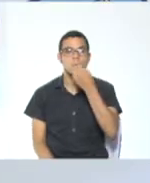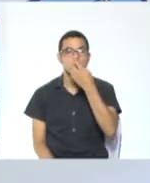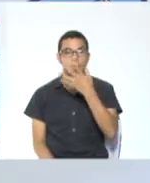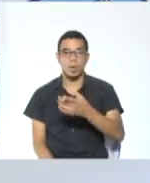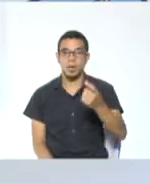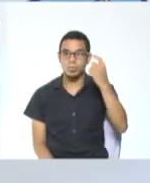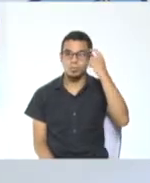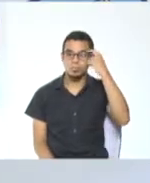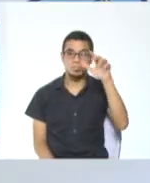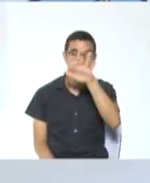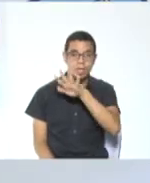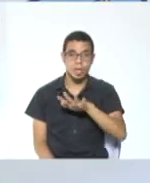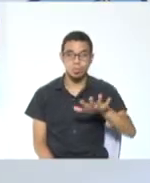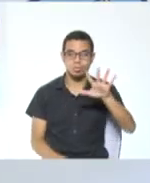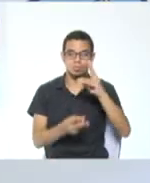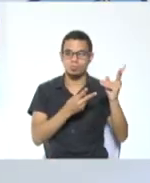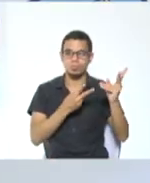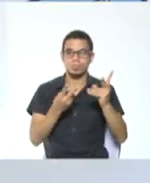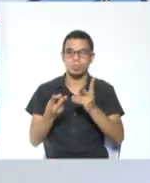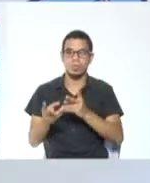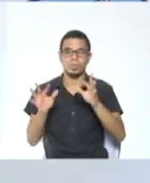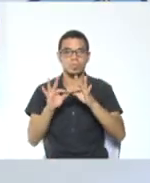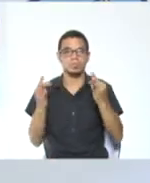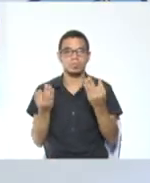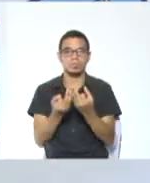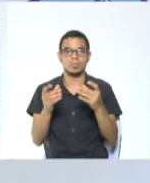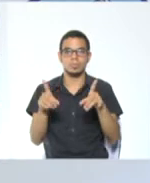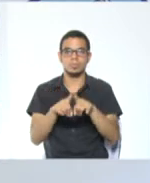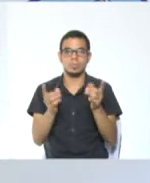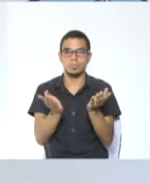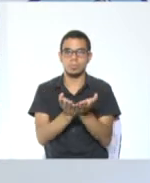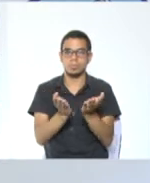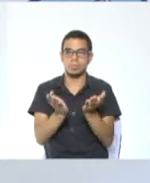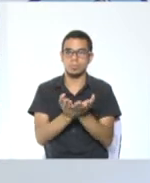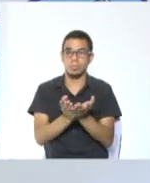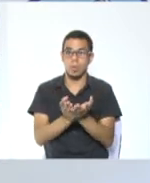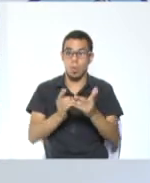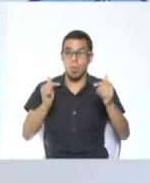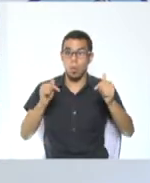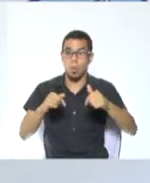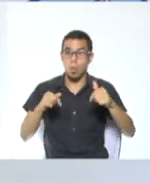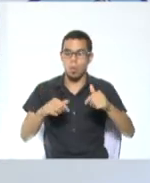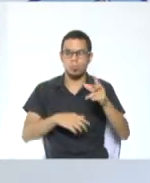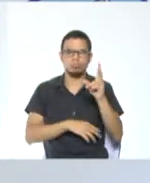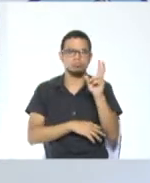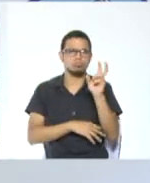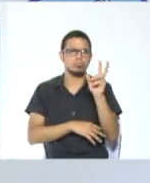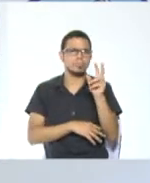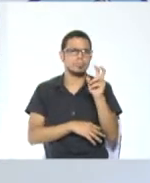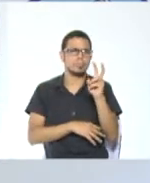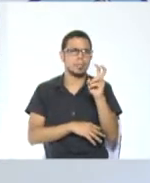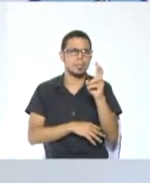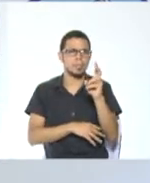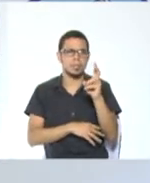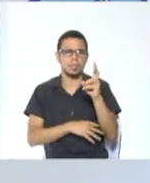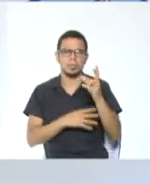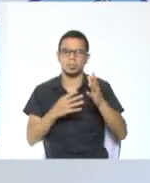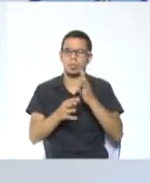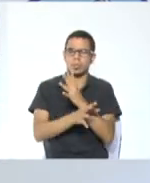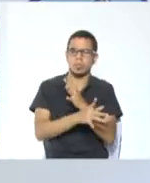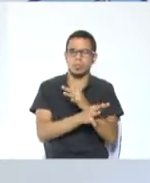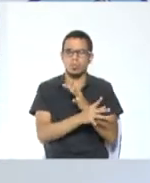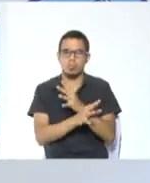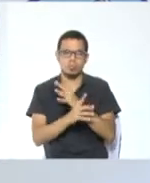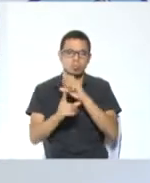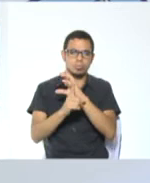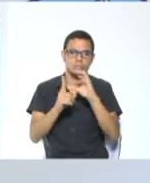Muy buenos días, bienvenidos a su programa Cada Familia Una Escuela. Hoy viernes de recreación y cultura,